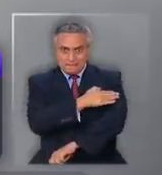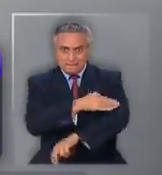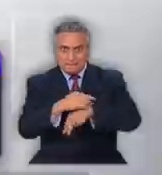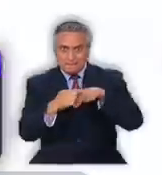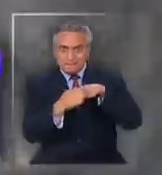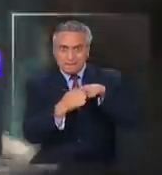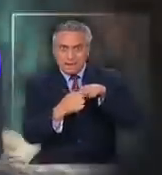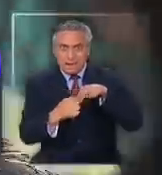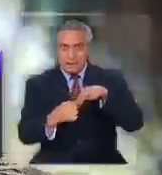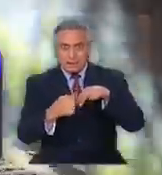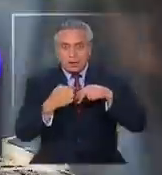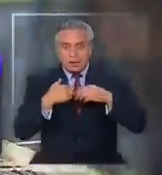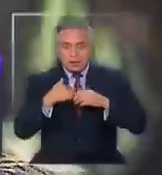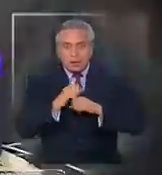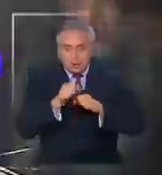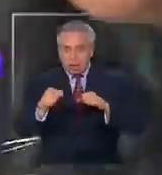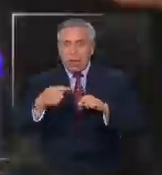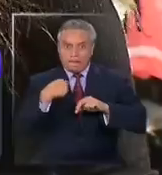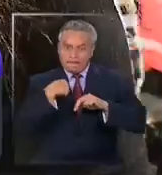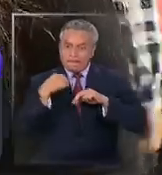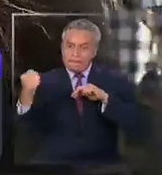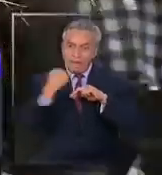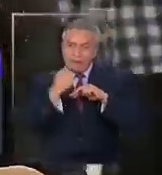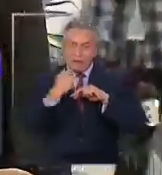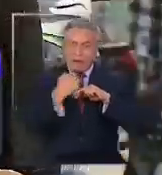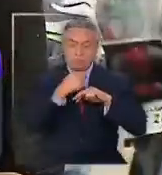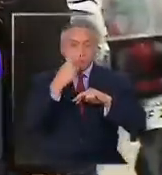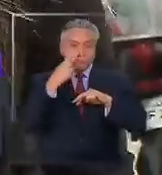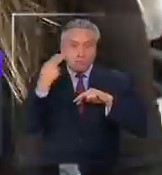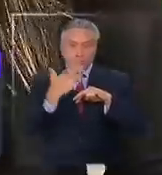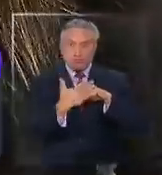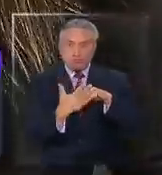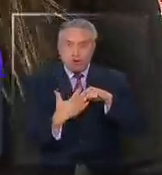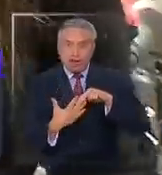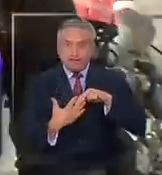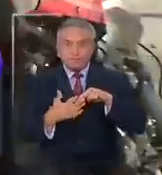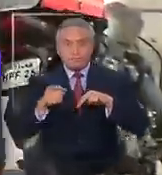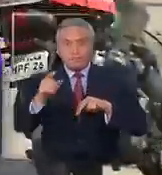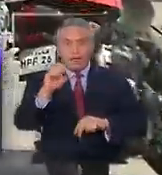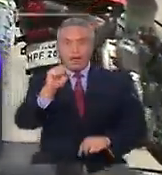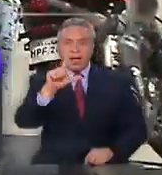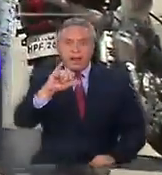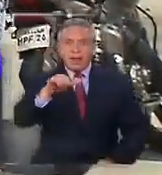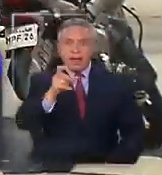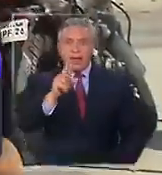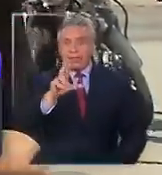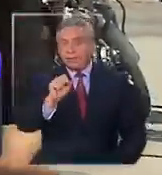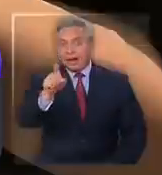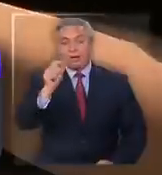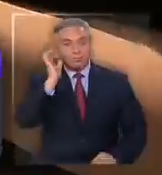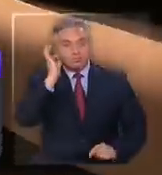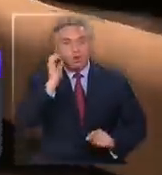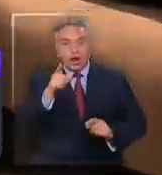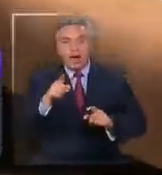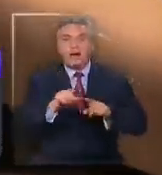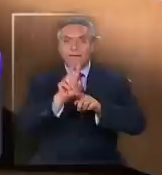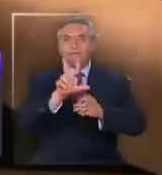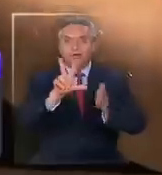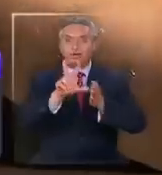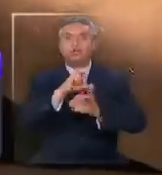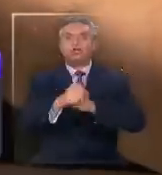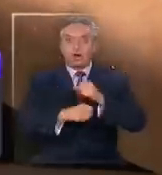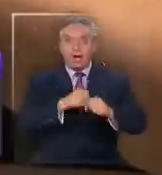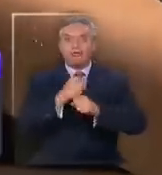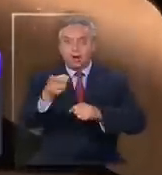Me muero. Así me dejó la pierna. La mujer con quien habla Alejandra no es cualquiera. La joven de 28 años sabía de la existencia